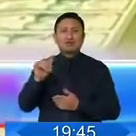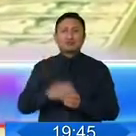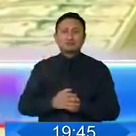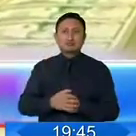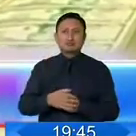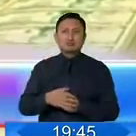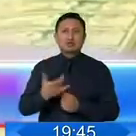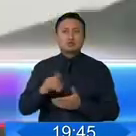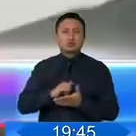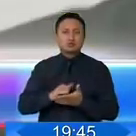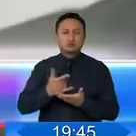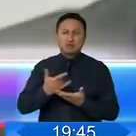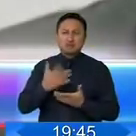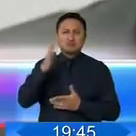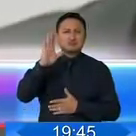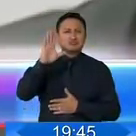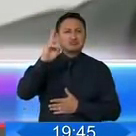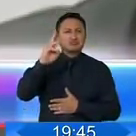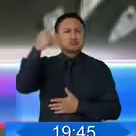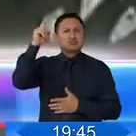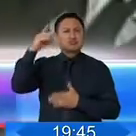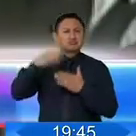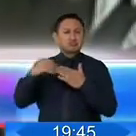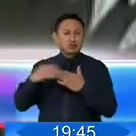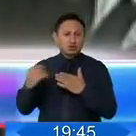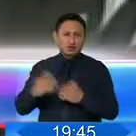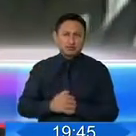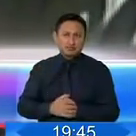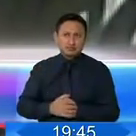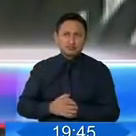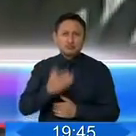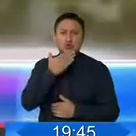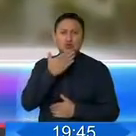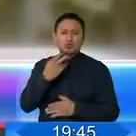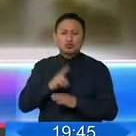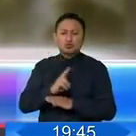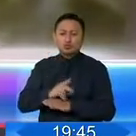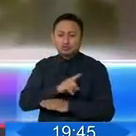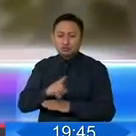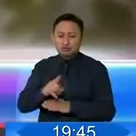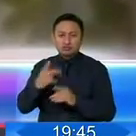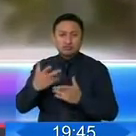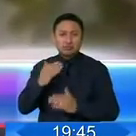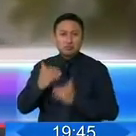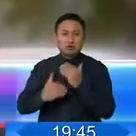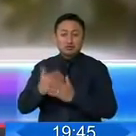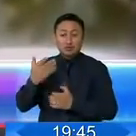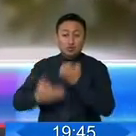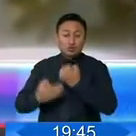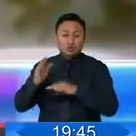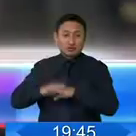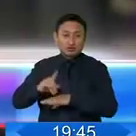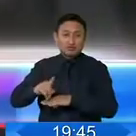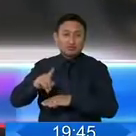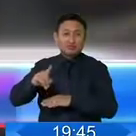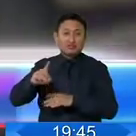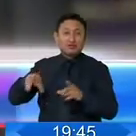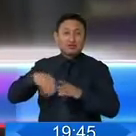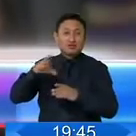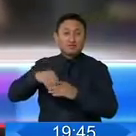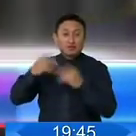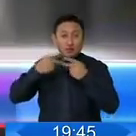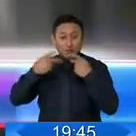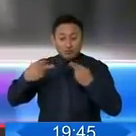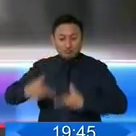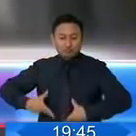6 millones de dólares. Jamás se aclaró en la forma en que usó el dinero, por lo que se inició en contra de él un proceso por supuesto peculado. Desde el 3 de abril